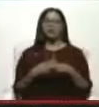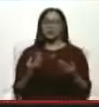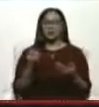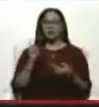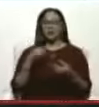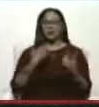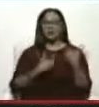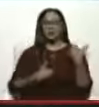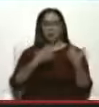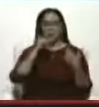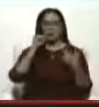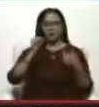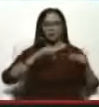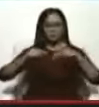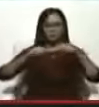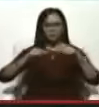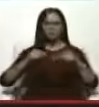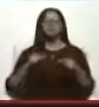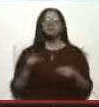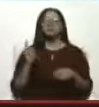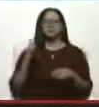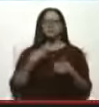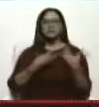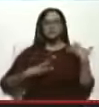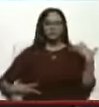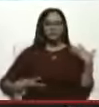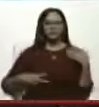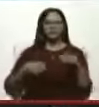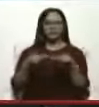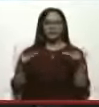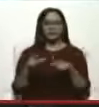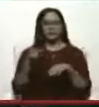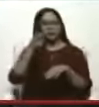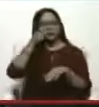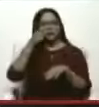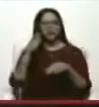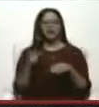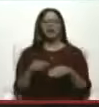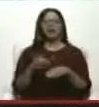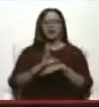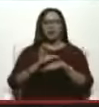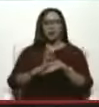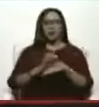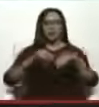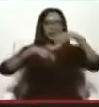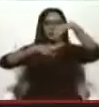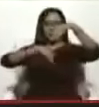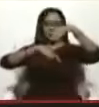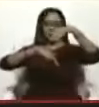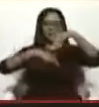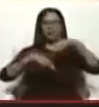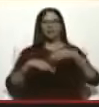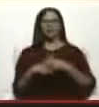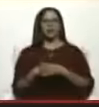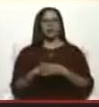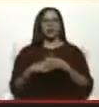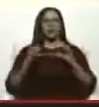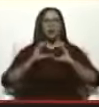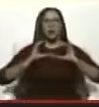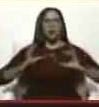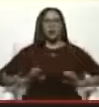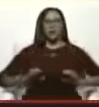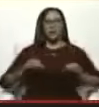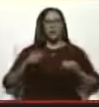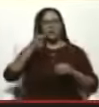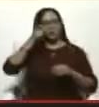y además por el vicepresidente sectorial para la seguridad ciudadana y la paz, almirante en jefe Remigio Ceballos Hichazo, cuerpos de seguridad